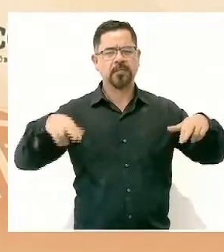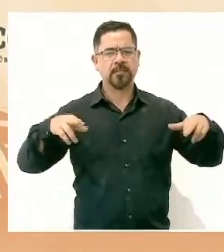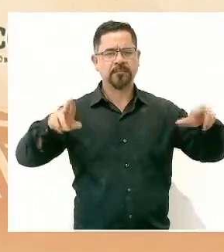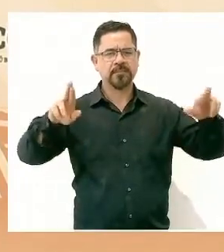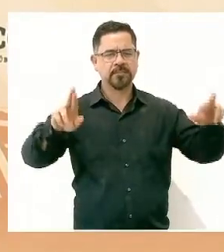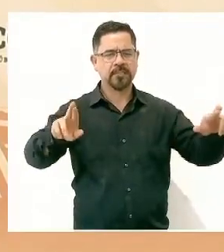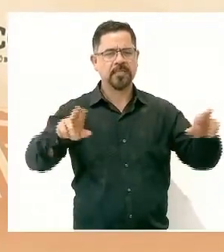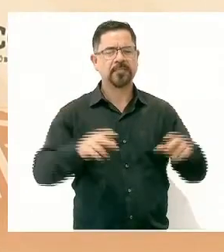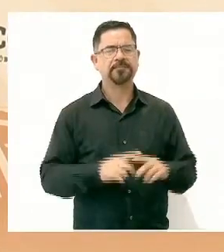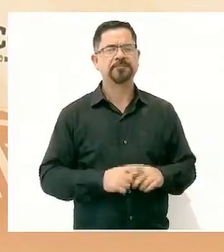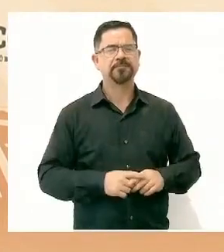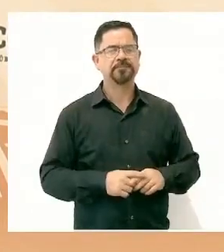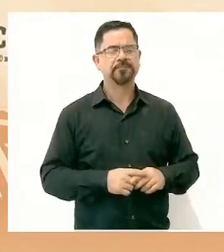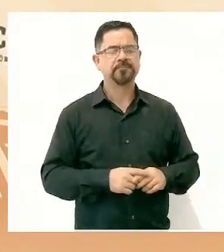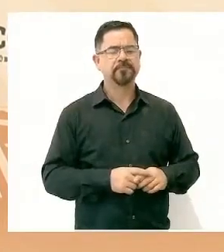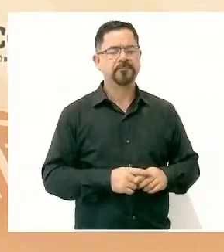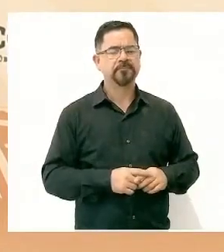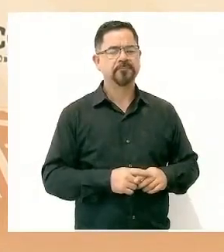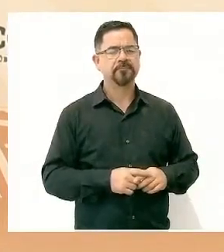de las distintas